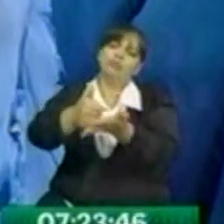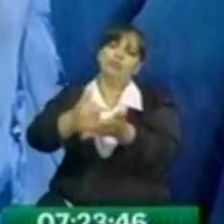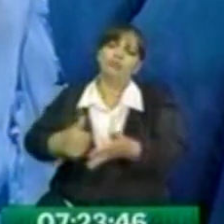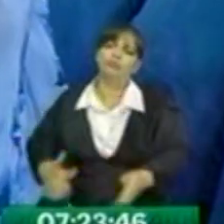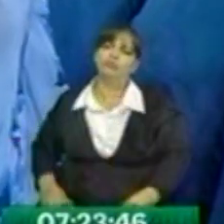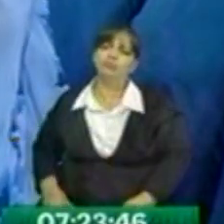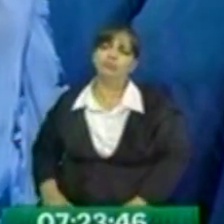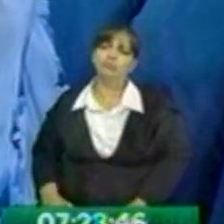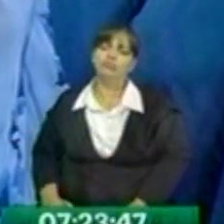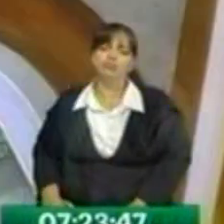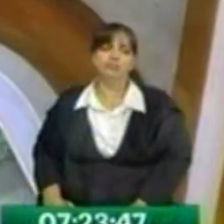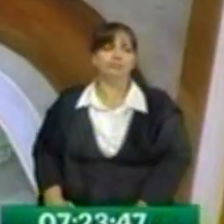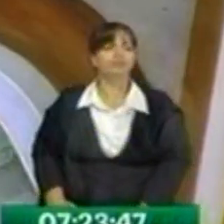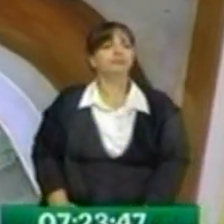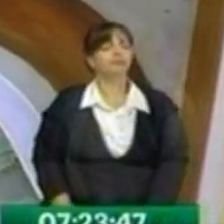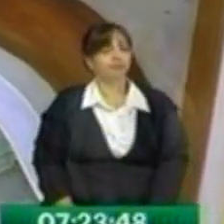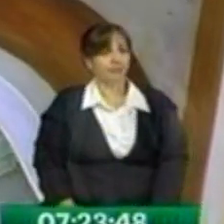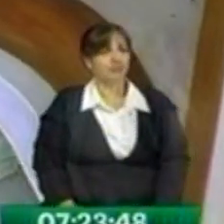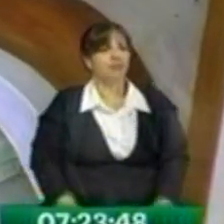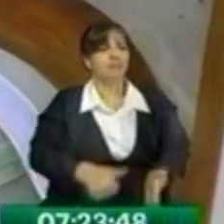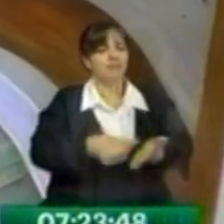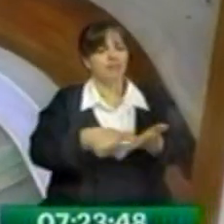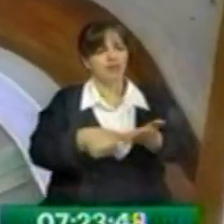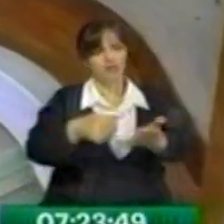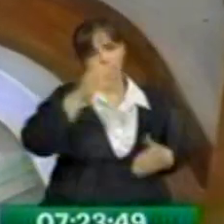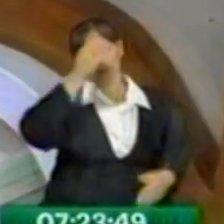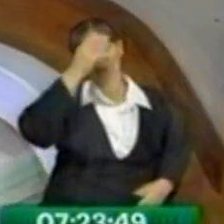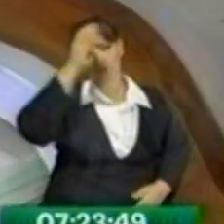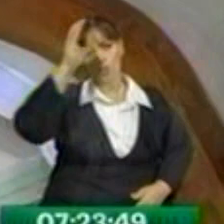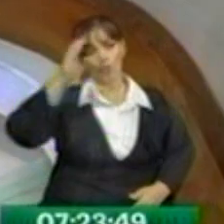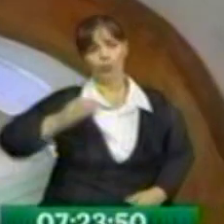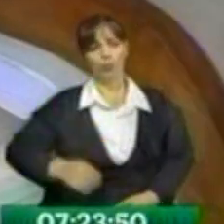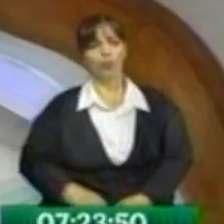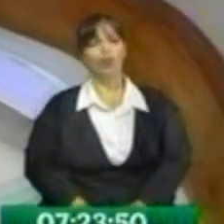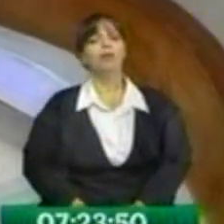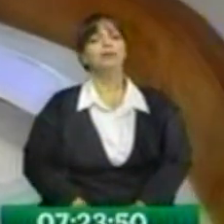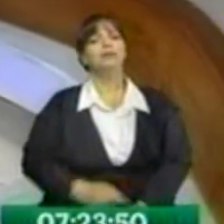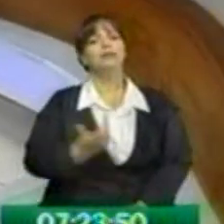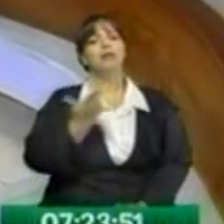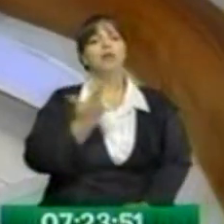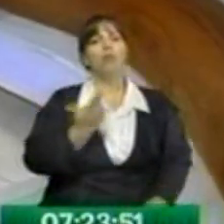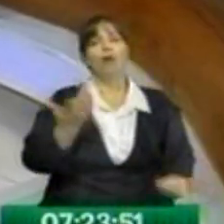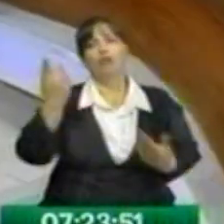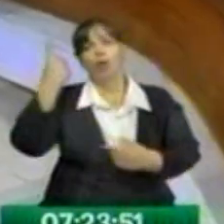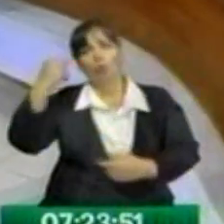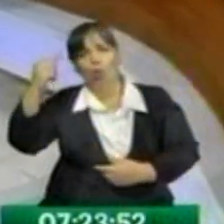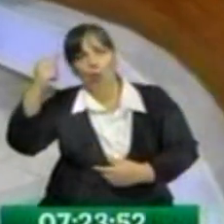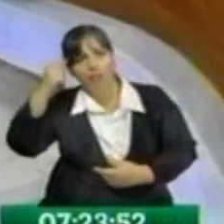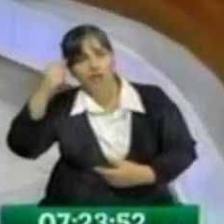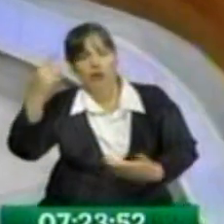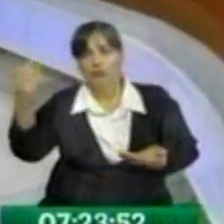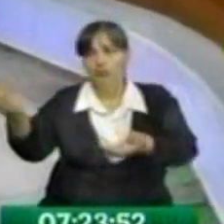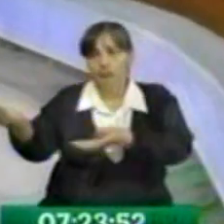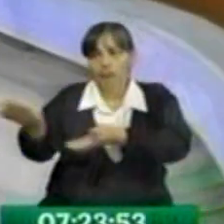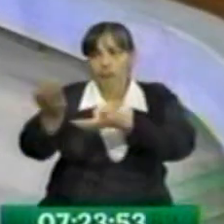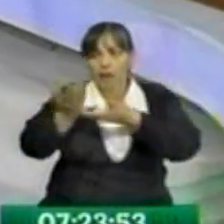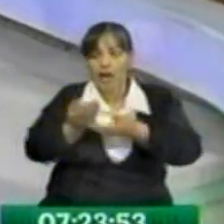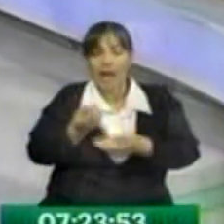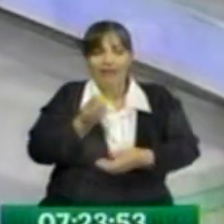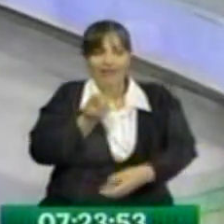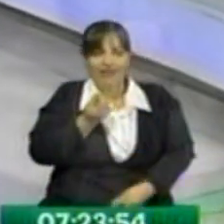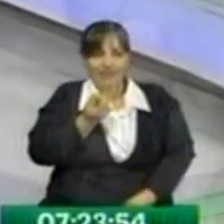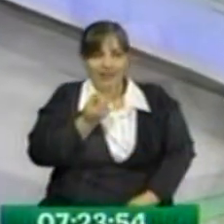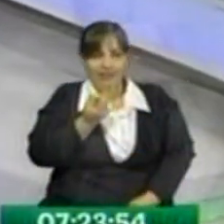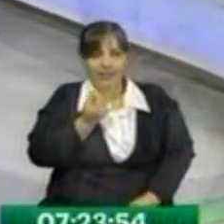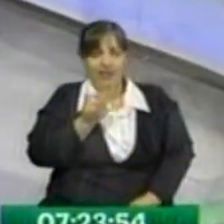iniciativas. Sí. Bueno, el Ministerio de Cultura es más un ministerio coordinador, digamos. Bien. Que tiene un presupuesto que es de gasto